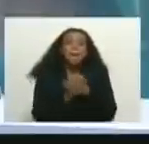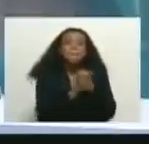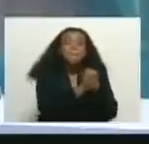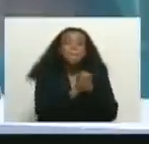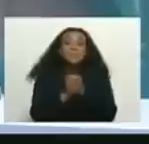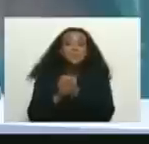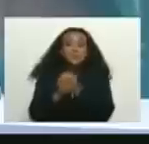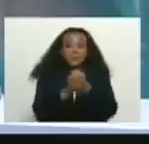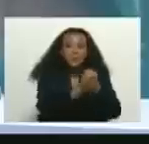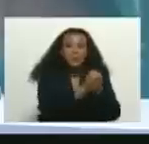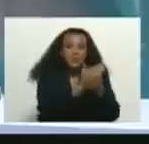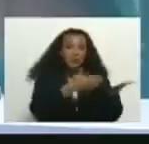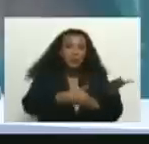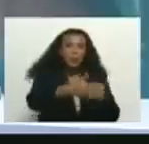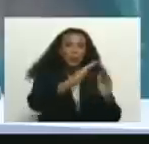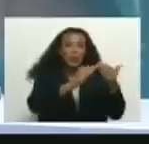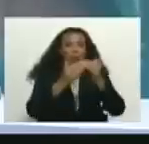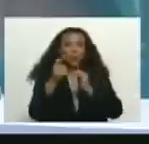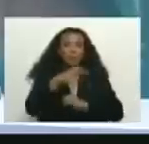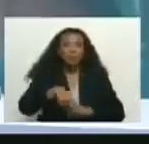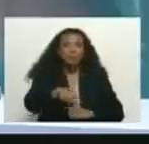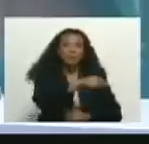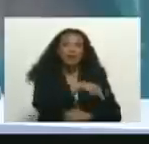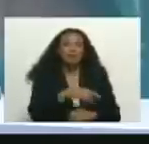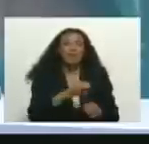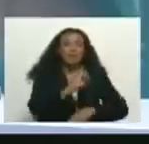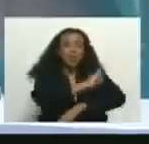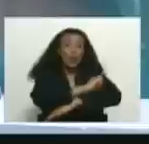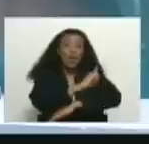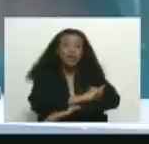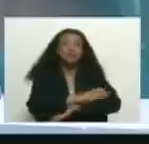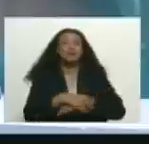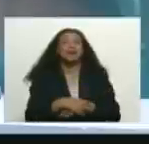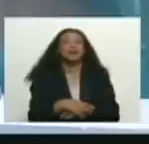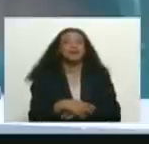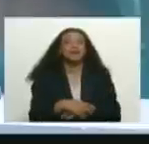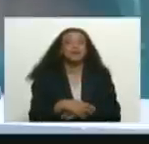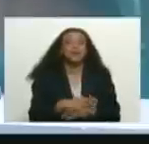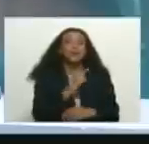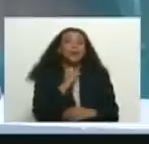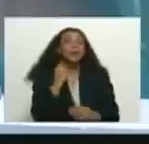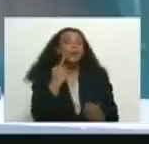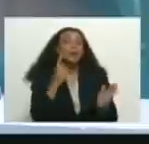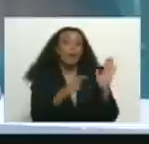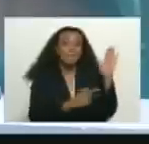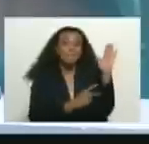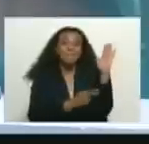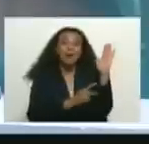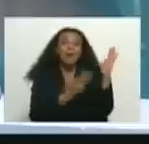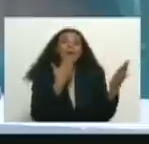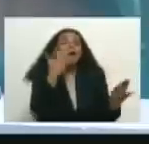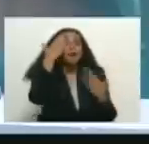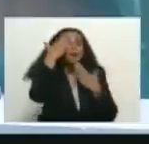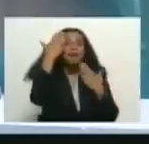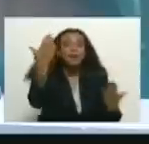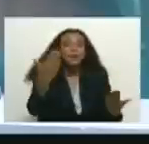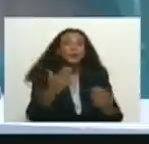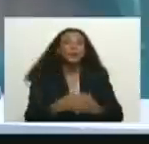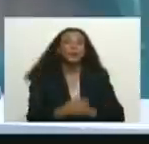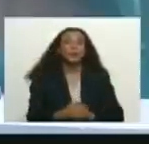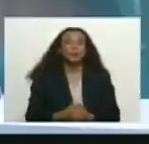amistades. Todas las amistades de todas las iglesias, el cura de parroquia, como decía Ali Primera. Un saludo al cura de